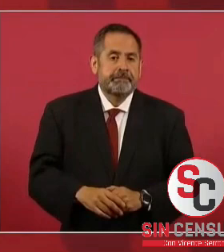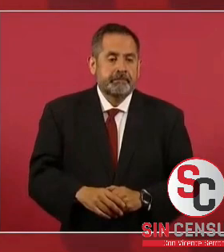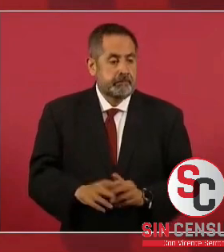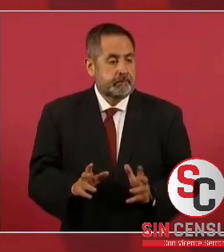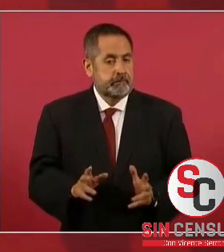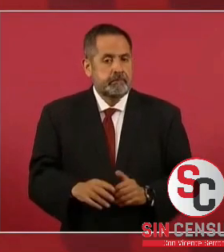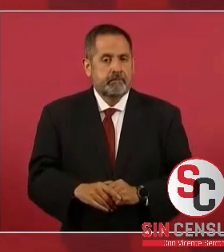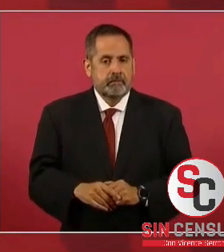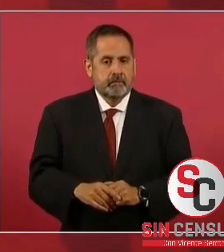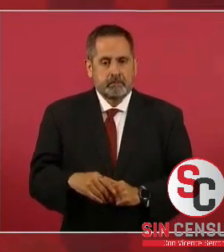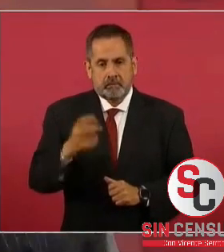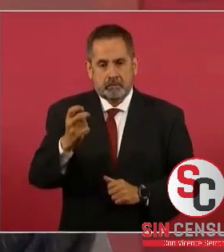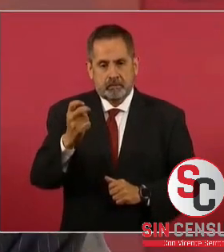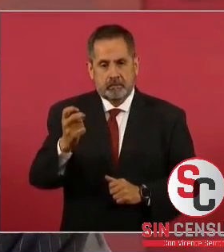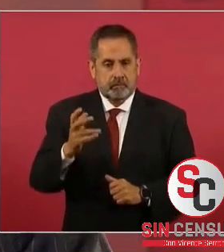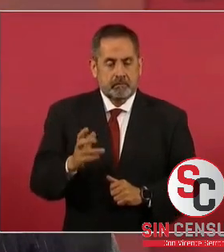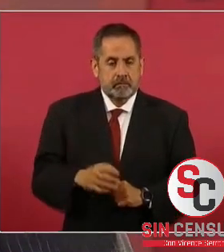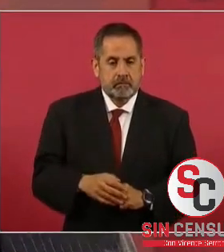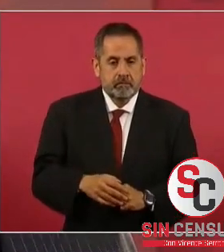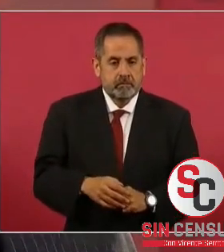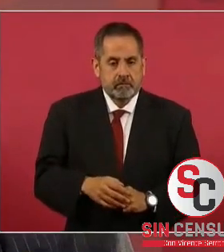Entonces, por eso